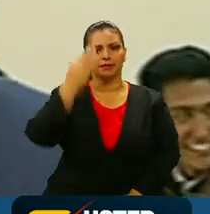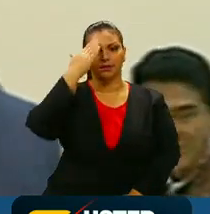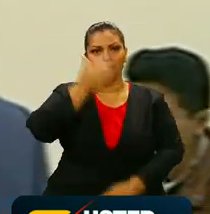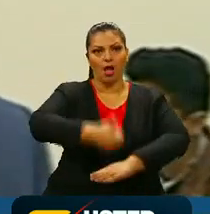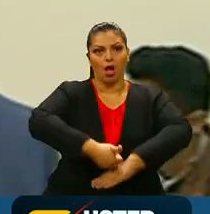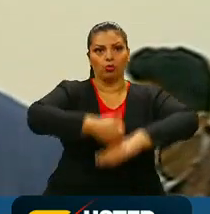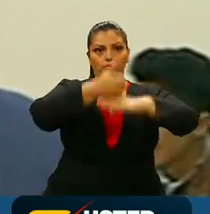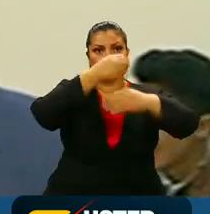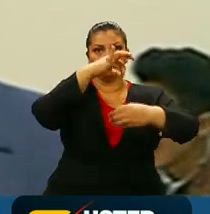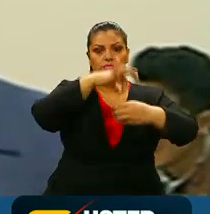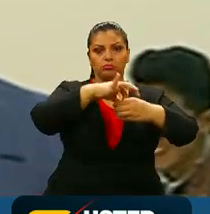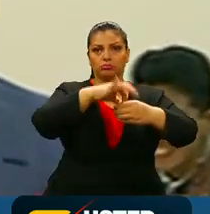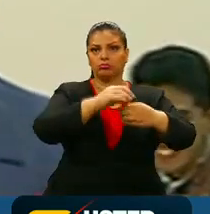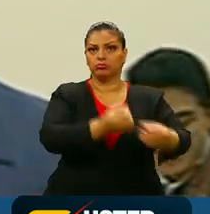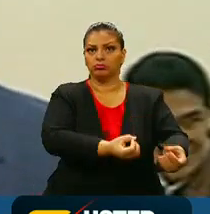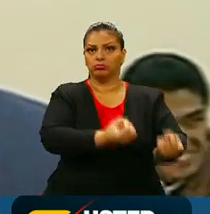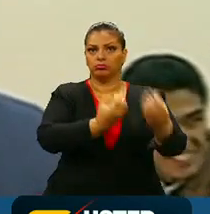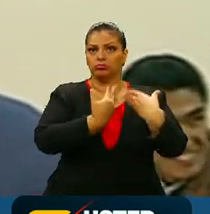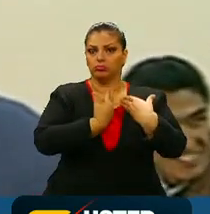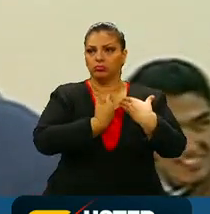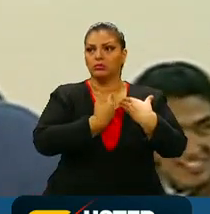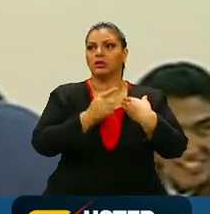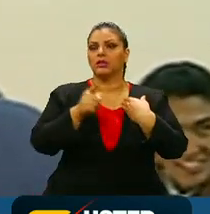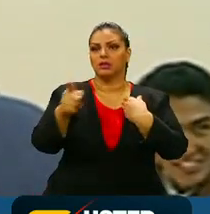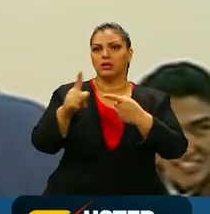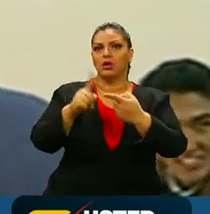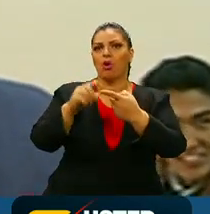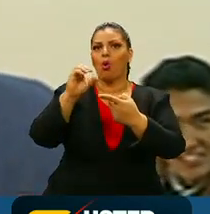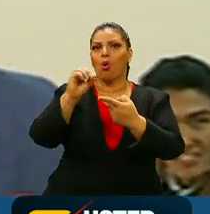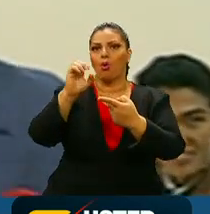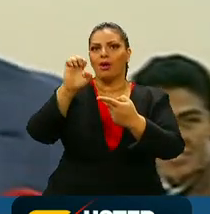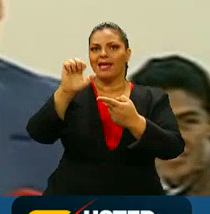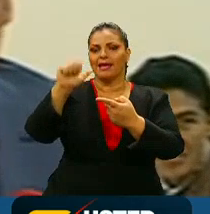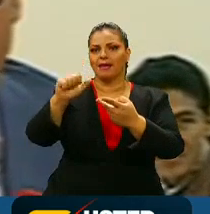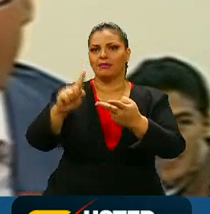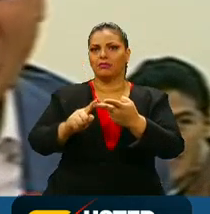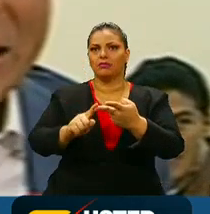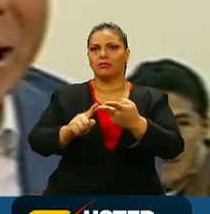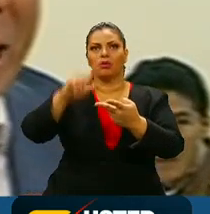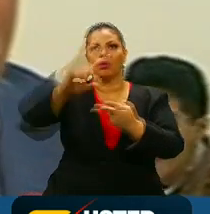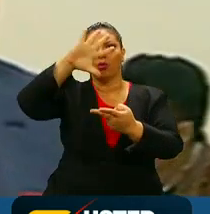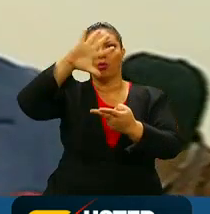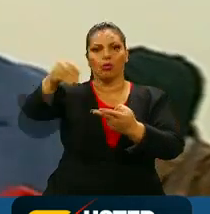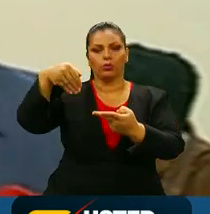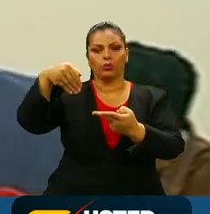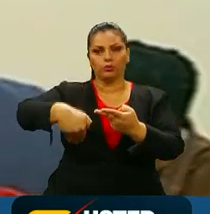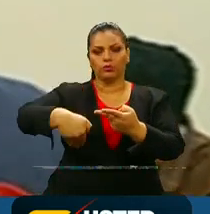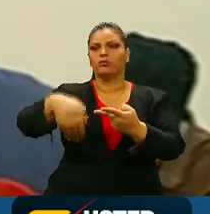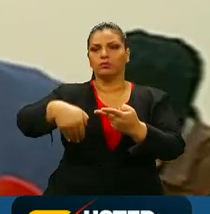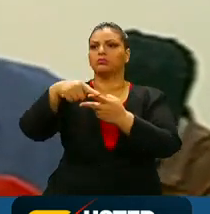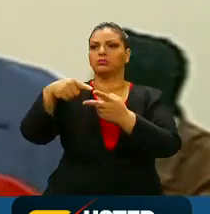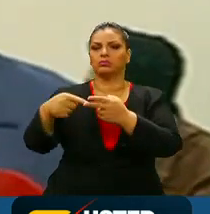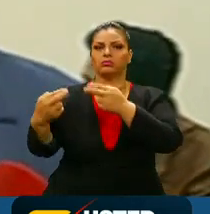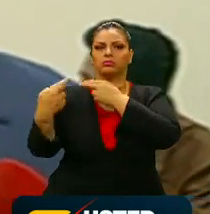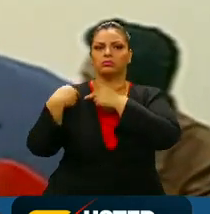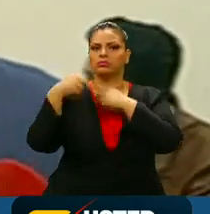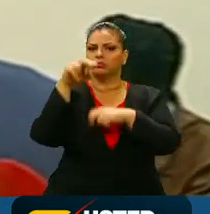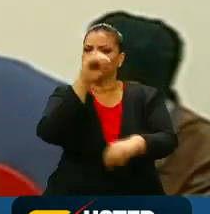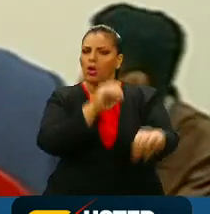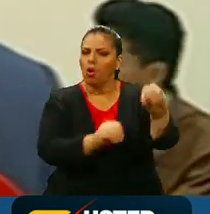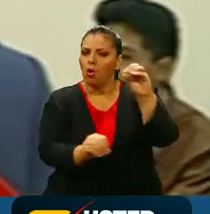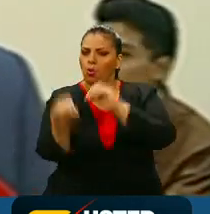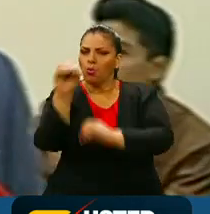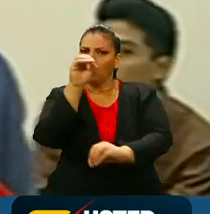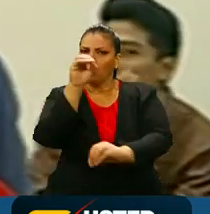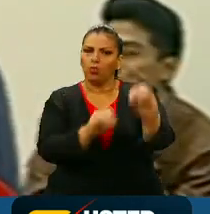nos informaron las misiones de la OEA y de la UNASUR. Por otro lado, pareciera que se quiere construir alguna suerte de